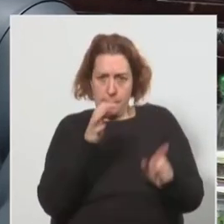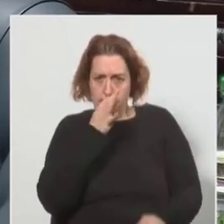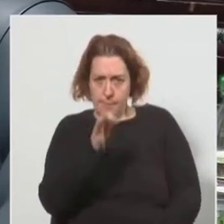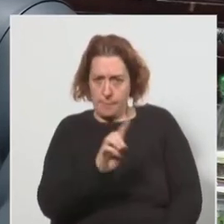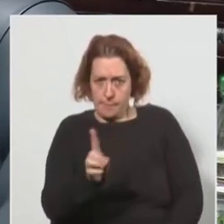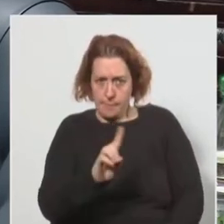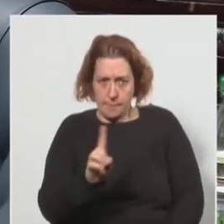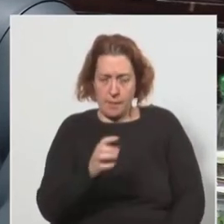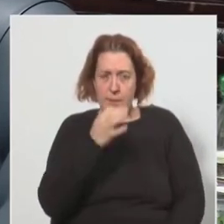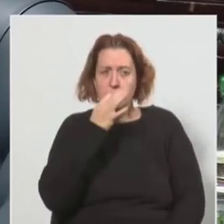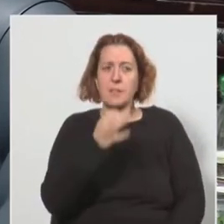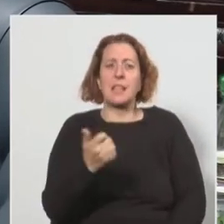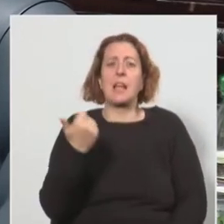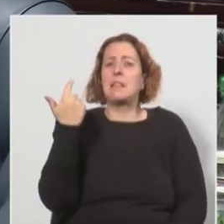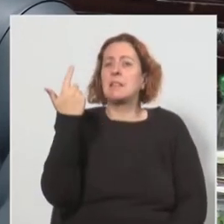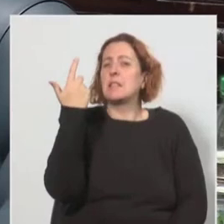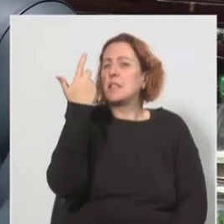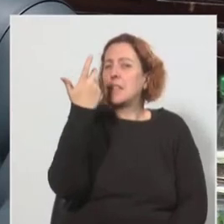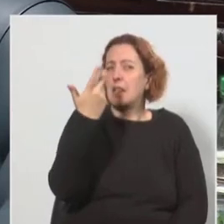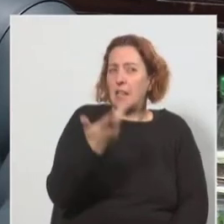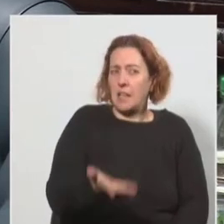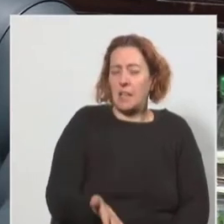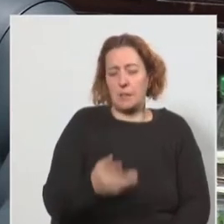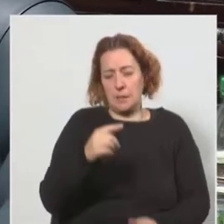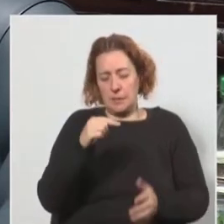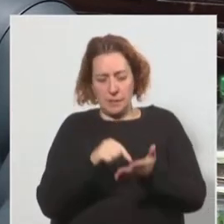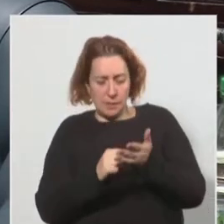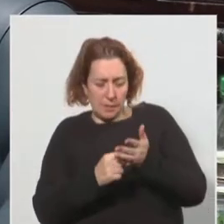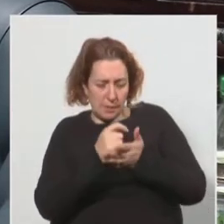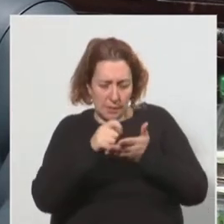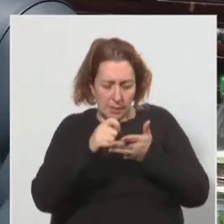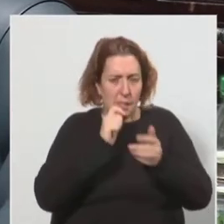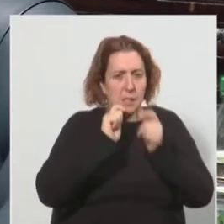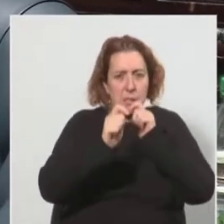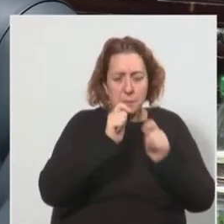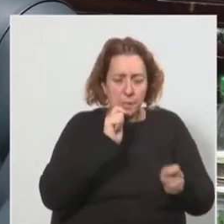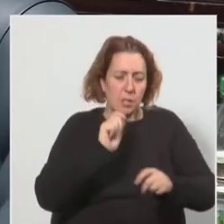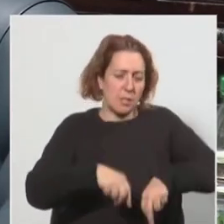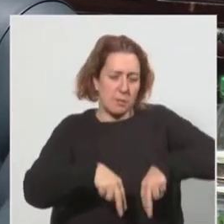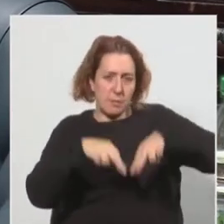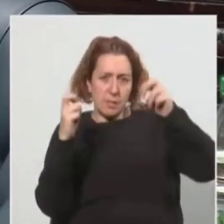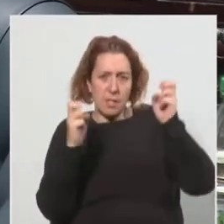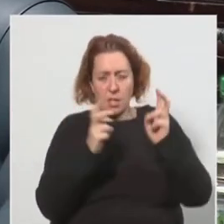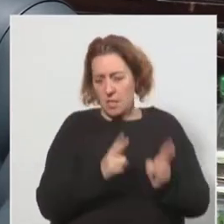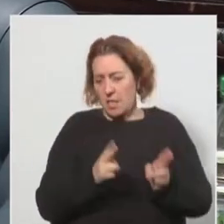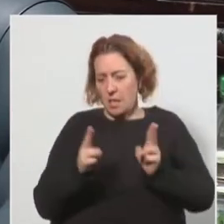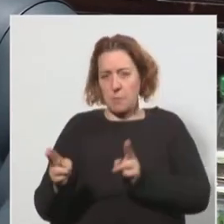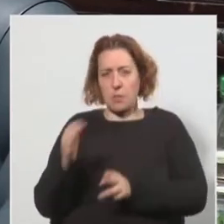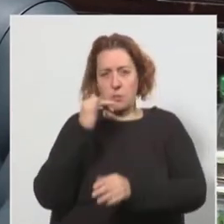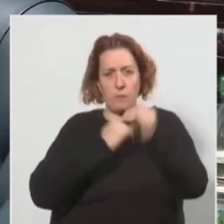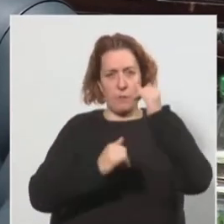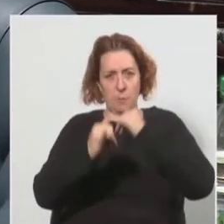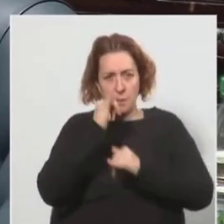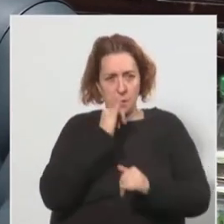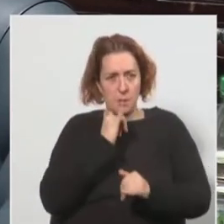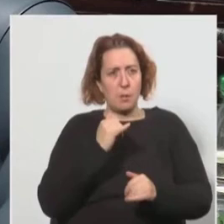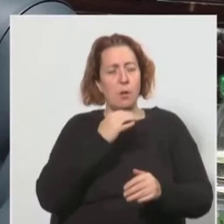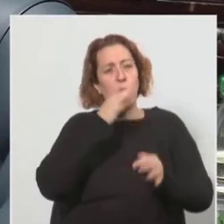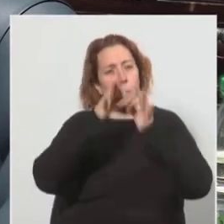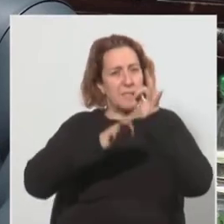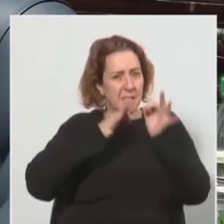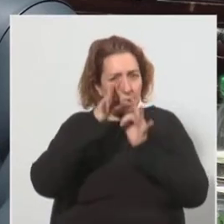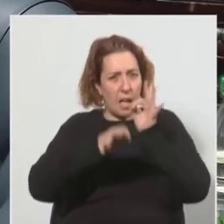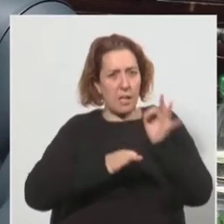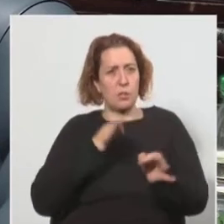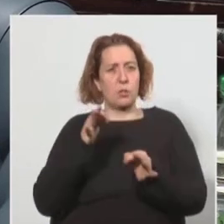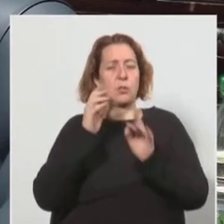da cuenta el volumen de notas, investigaciones periodísticas, segmentos informativos,